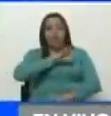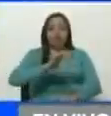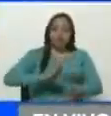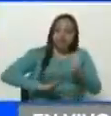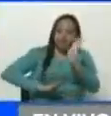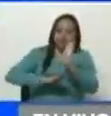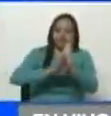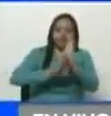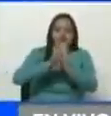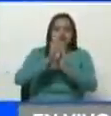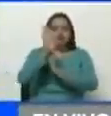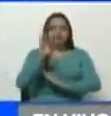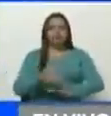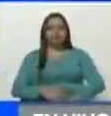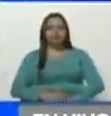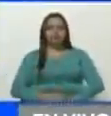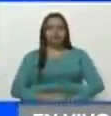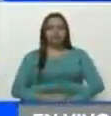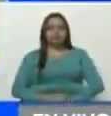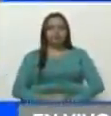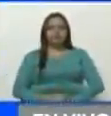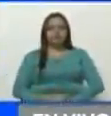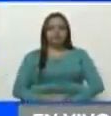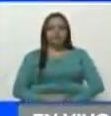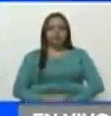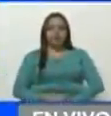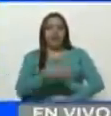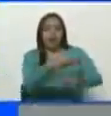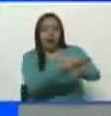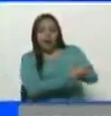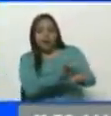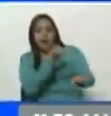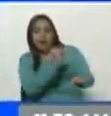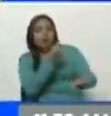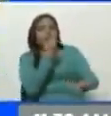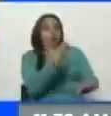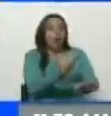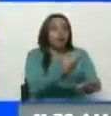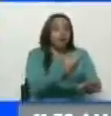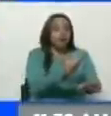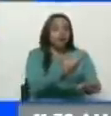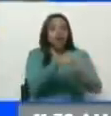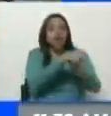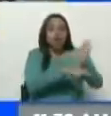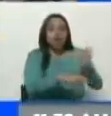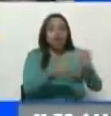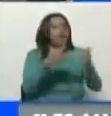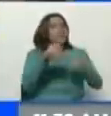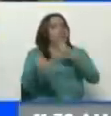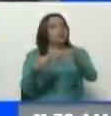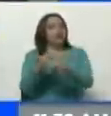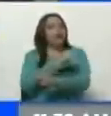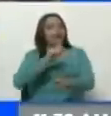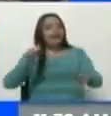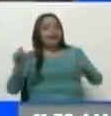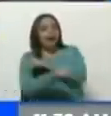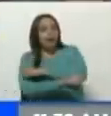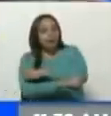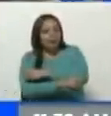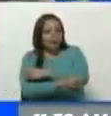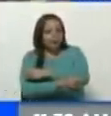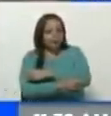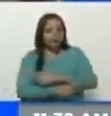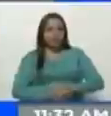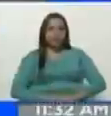evolucionan. Lo que era cierto y bueno para un determinado estadio resulta que no es útil para el